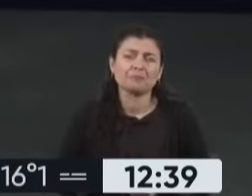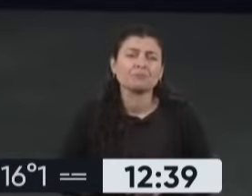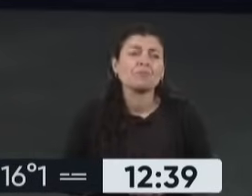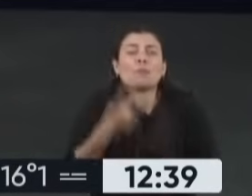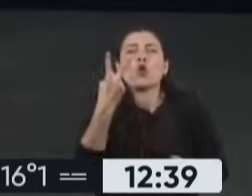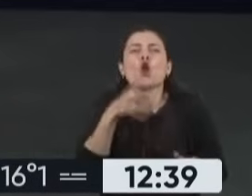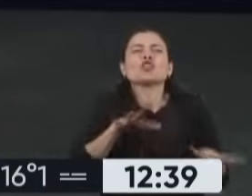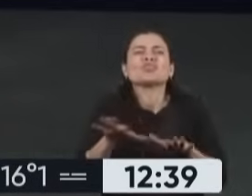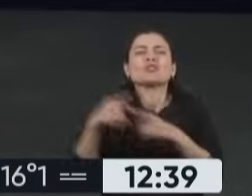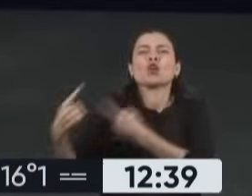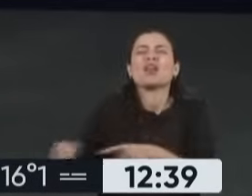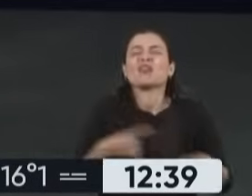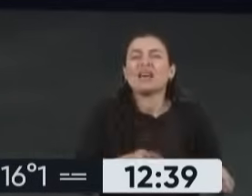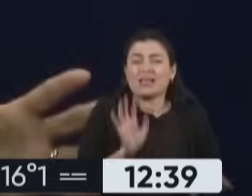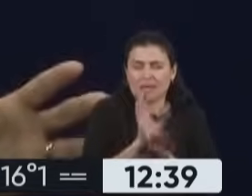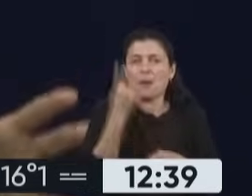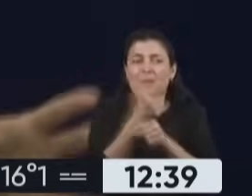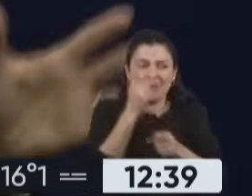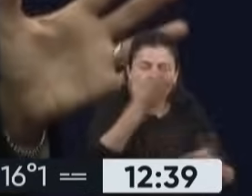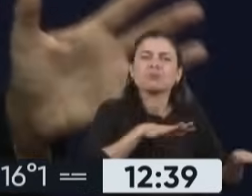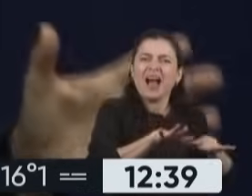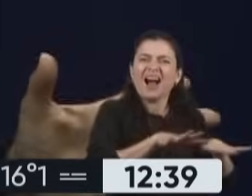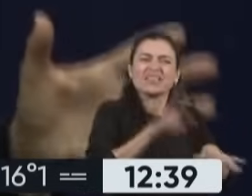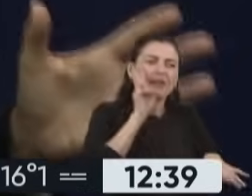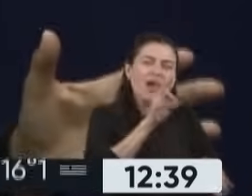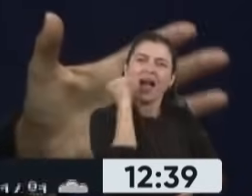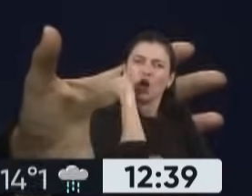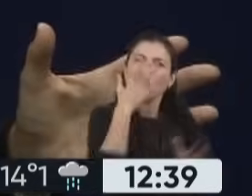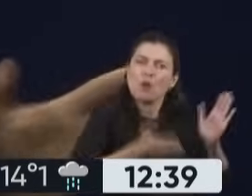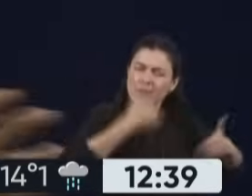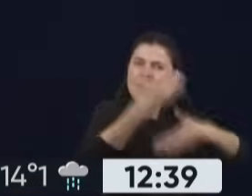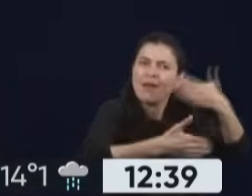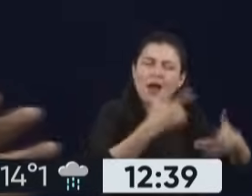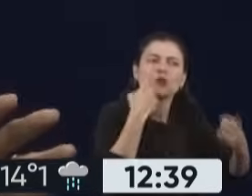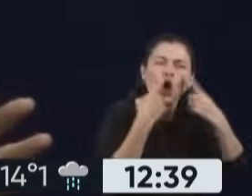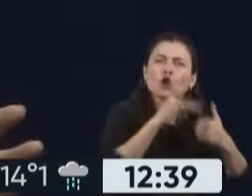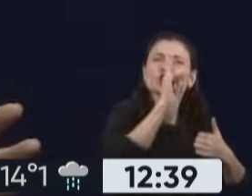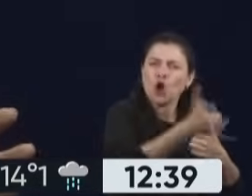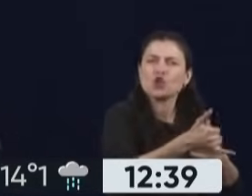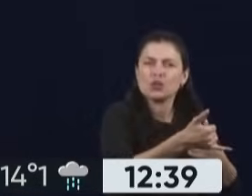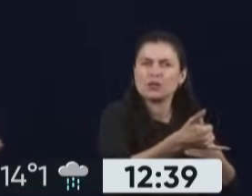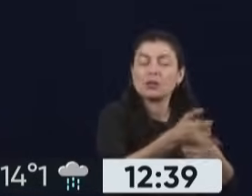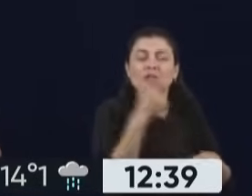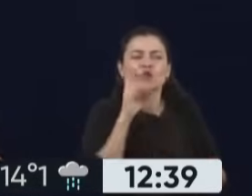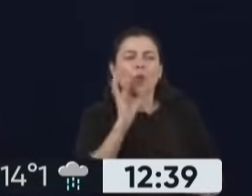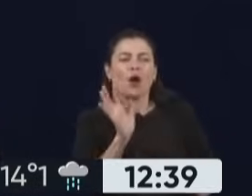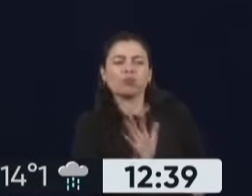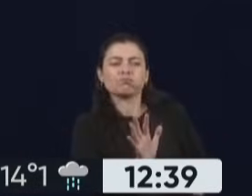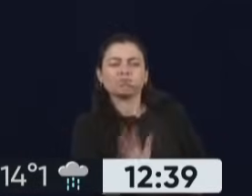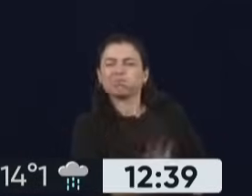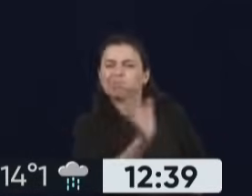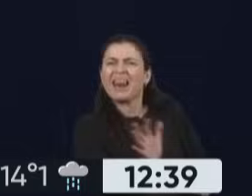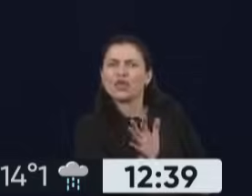aspectos separados. Los controles sobre esas actividades que son una amenaza no se relajan, todo lo